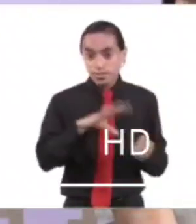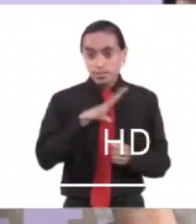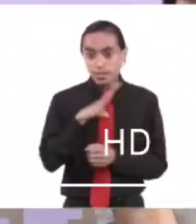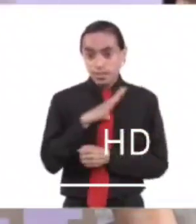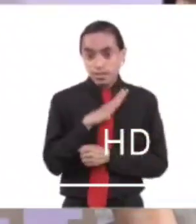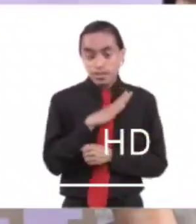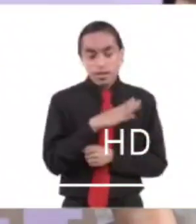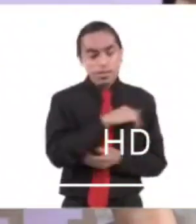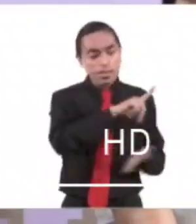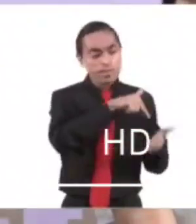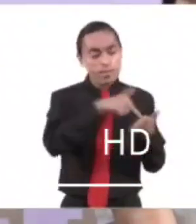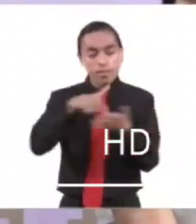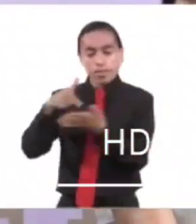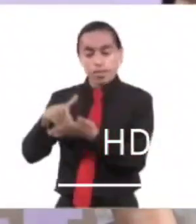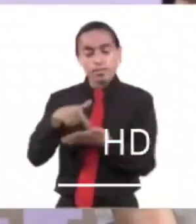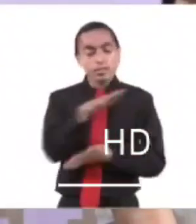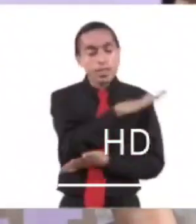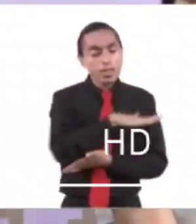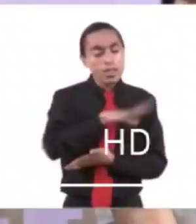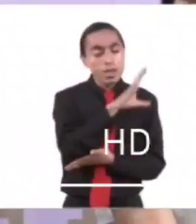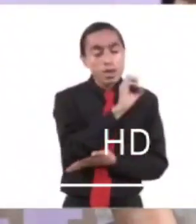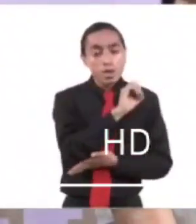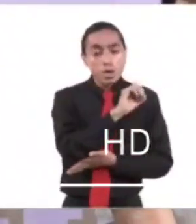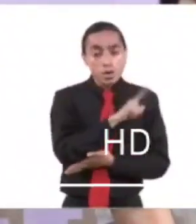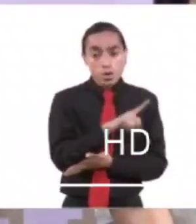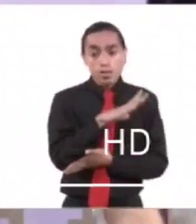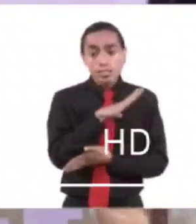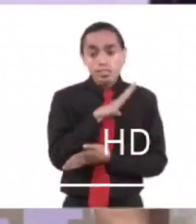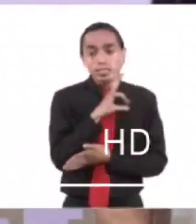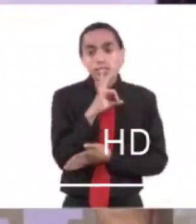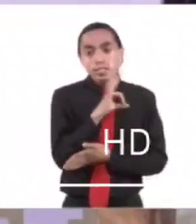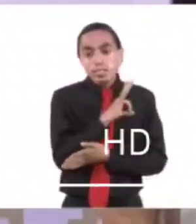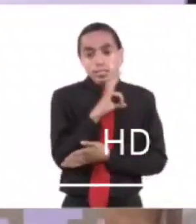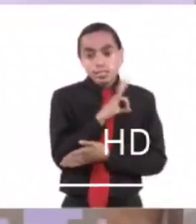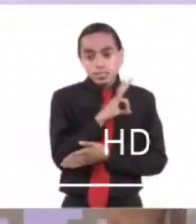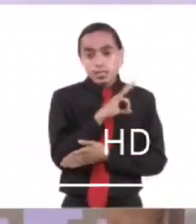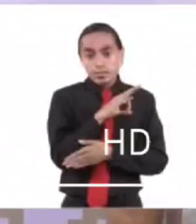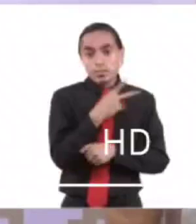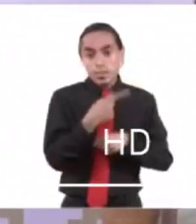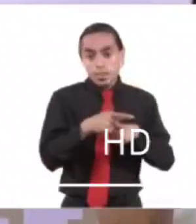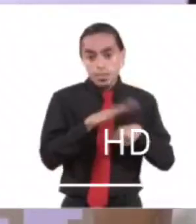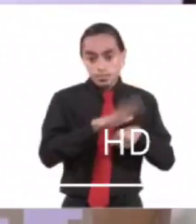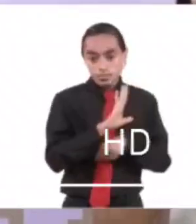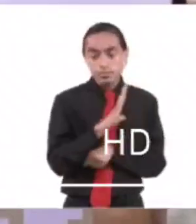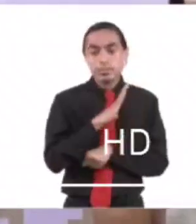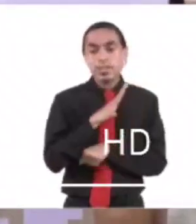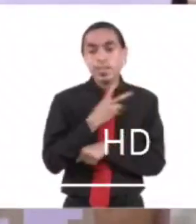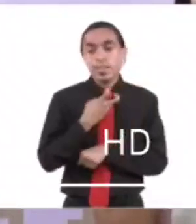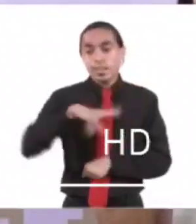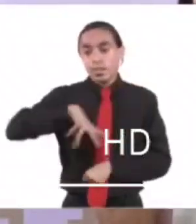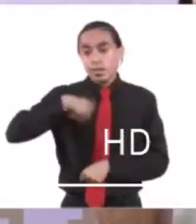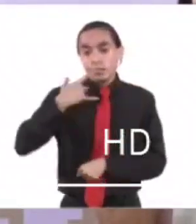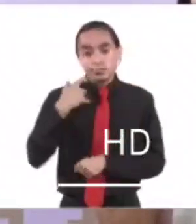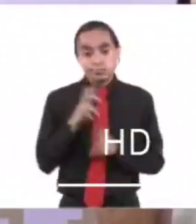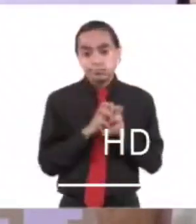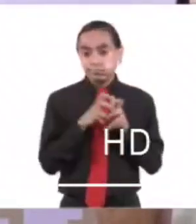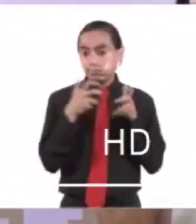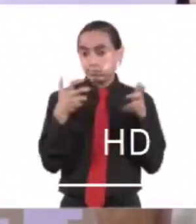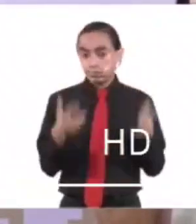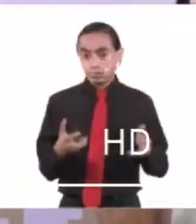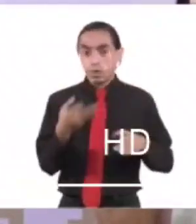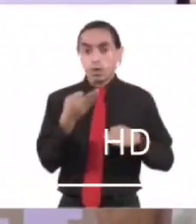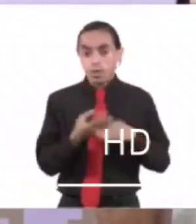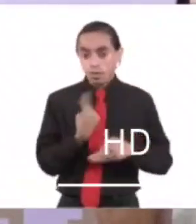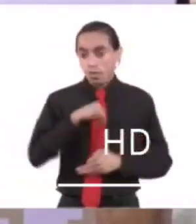en las colonias más desfavorecidas de la ciudad. Así que ha sido un esfuerzo enorme y nos complace, estamos